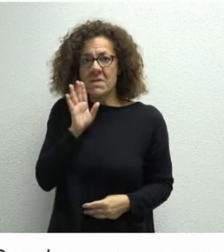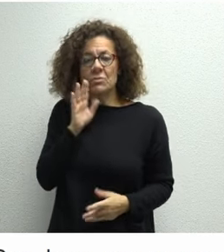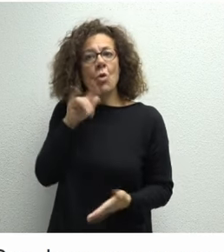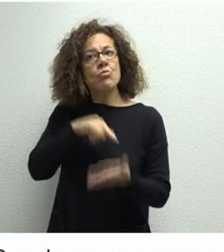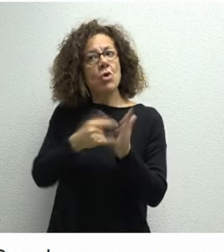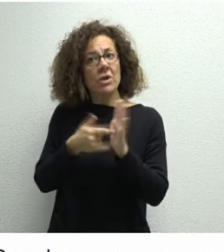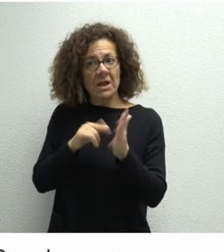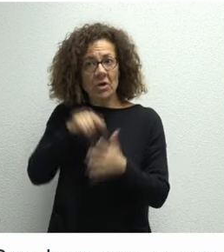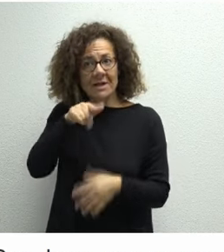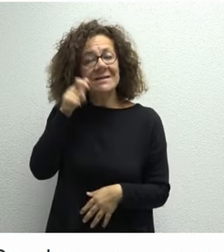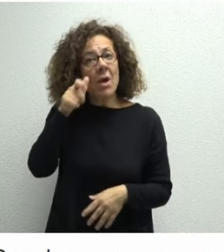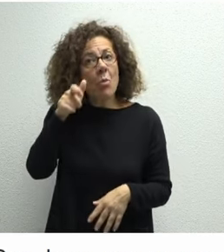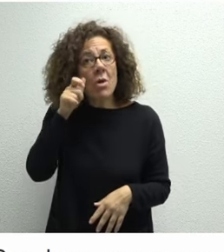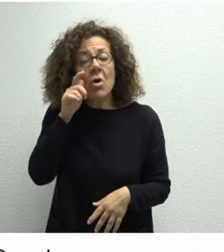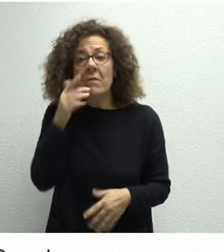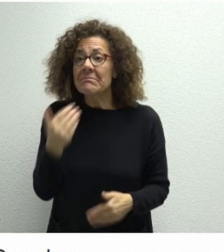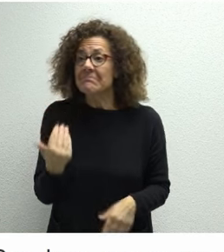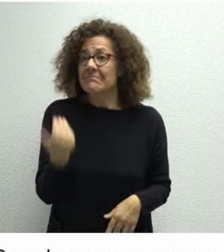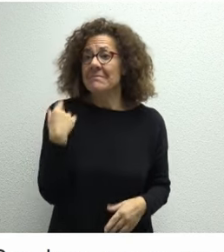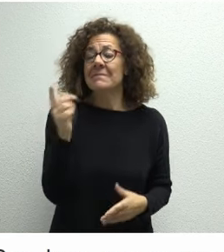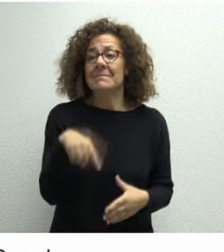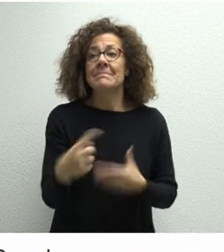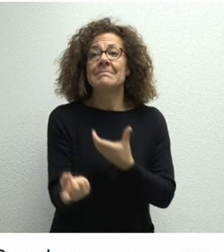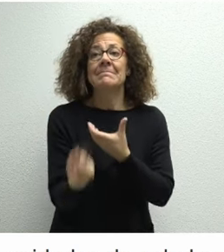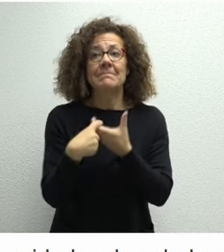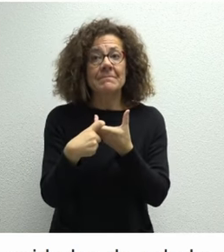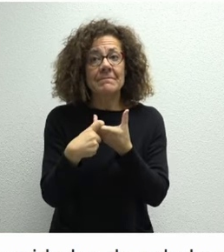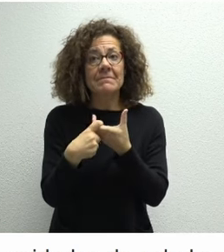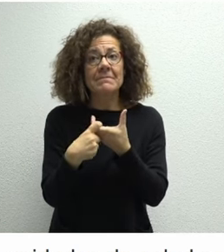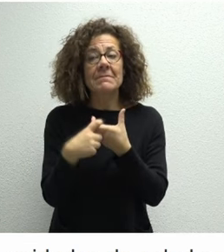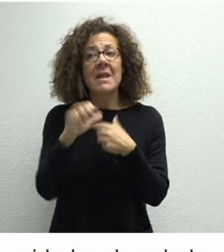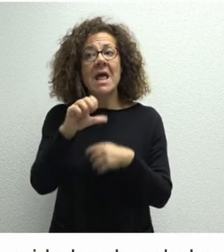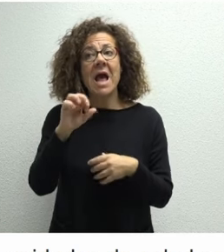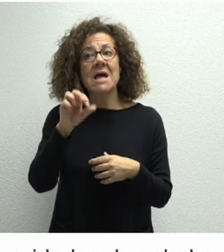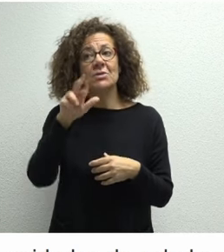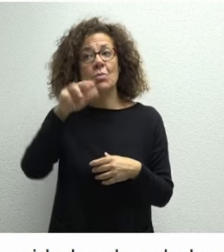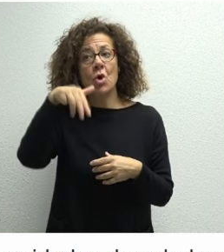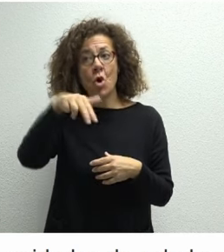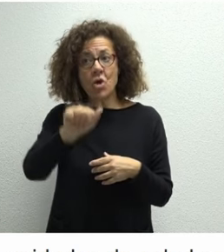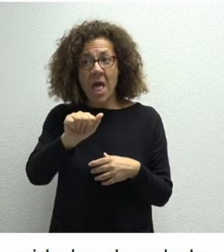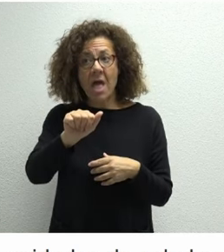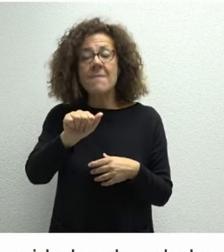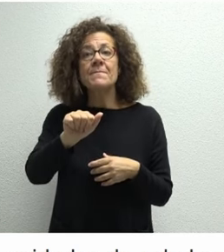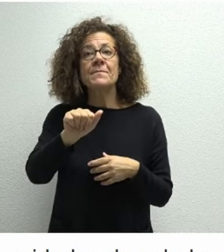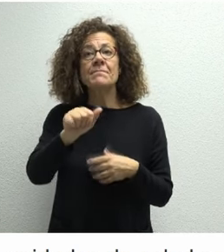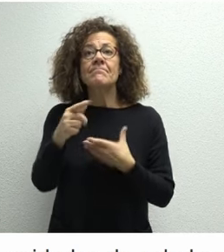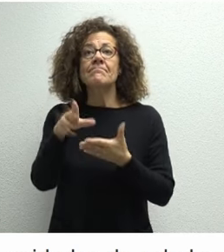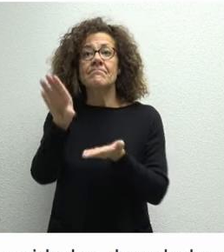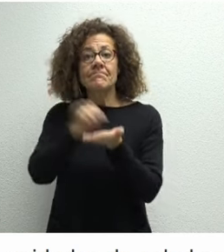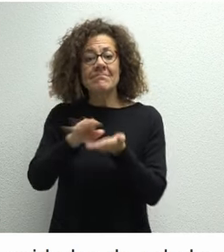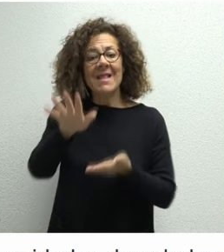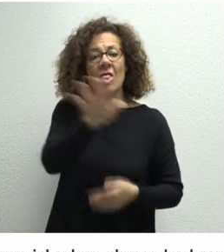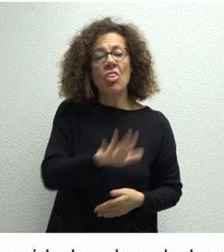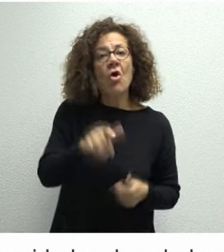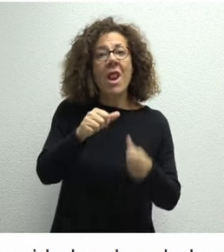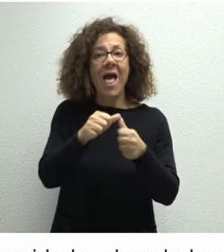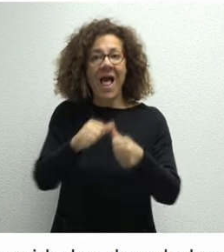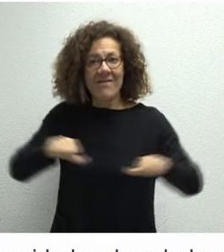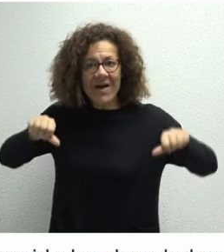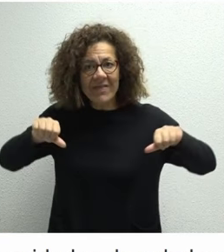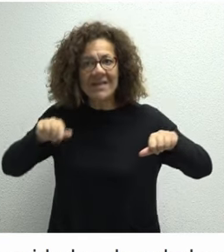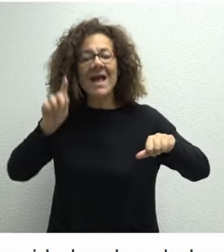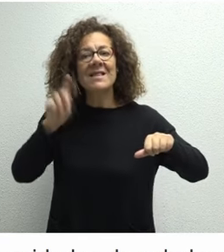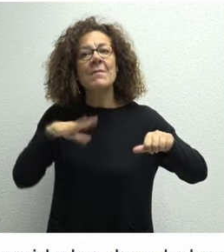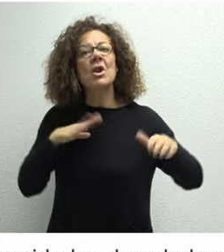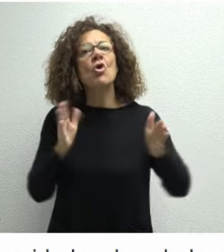en valde Peñas y recientemente se han sumado también desde asprona que recoge toda la provincia de albacete Pues